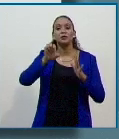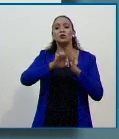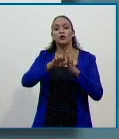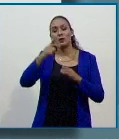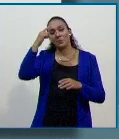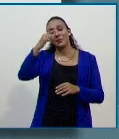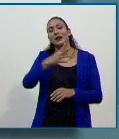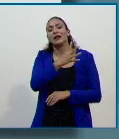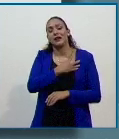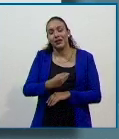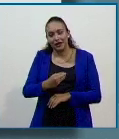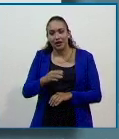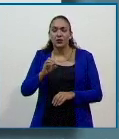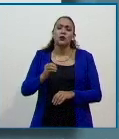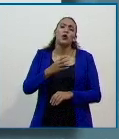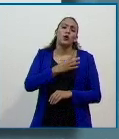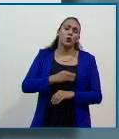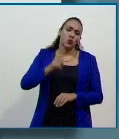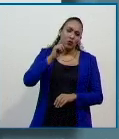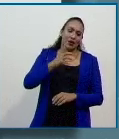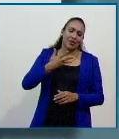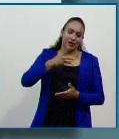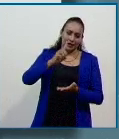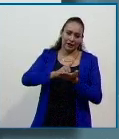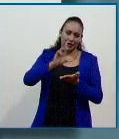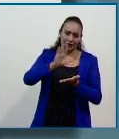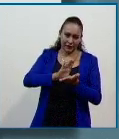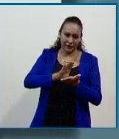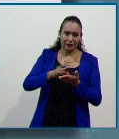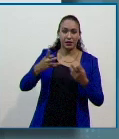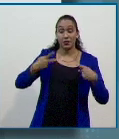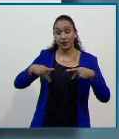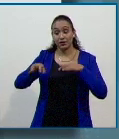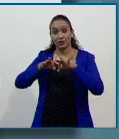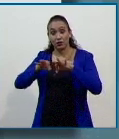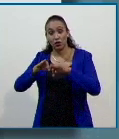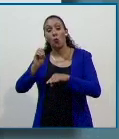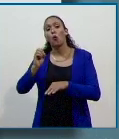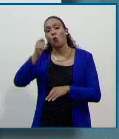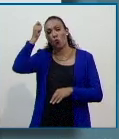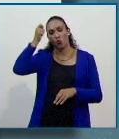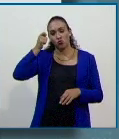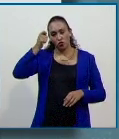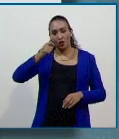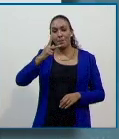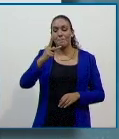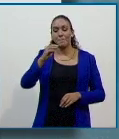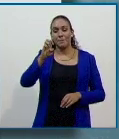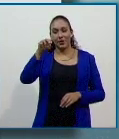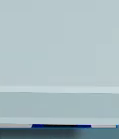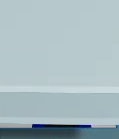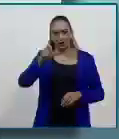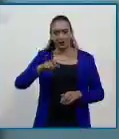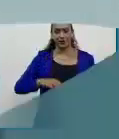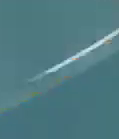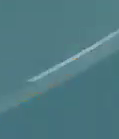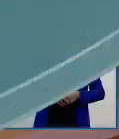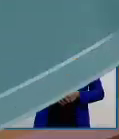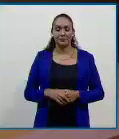para hijas e hijos con discapacidad permanente de personas trabajadoras o jubiladas de Pemex.